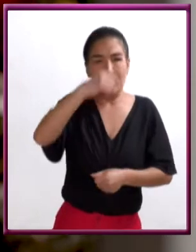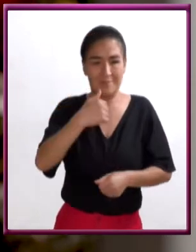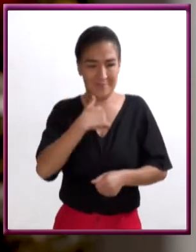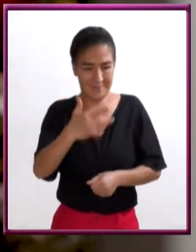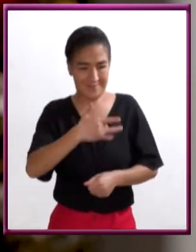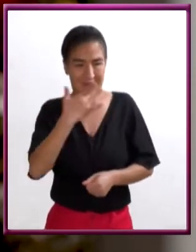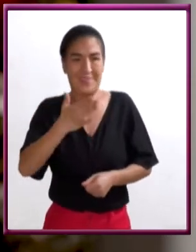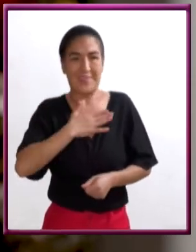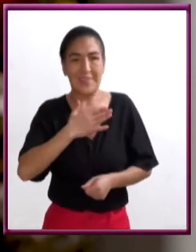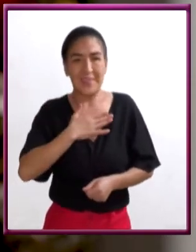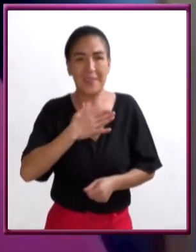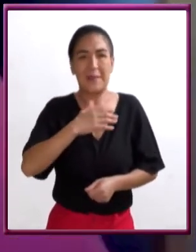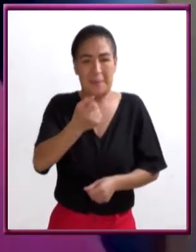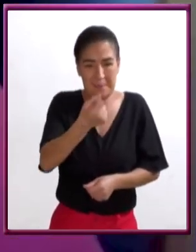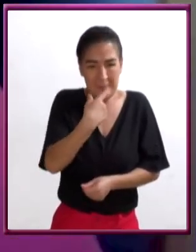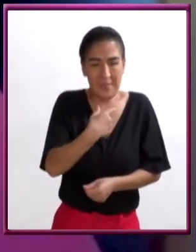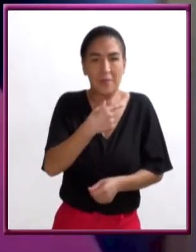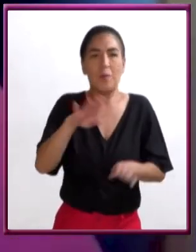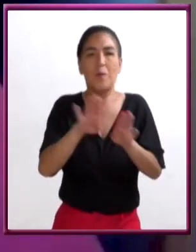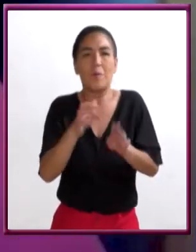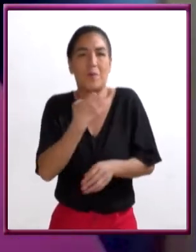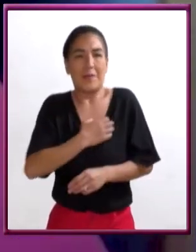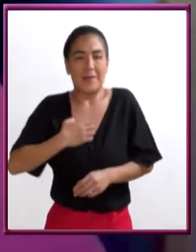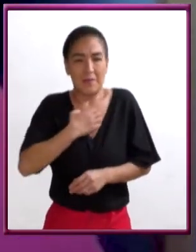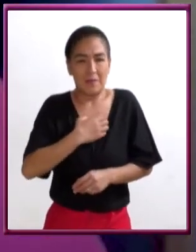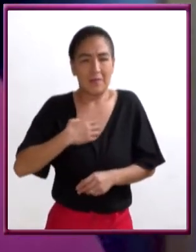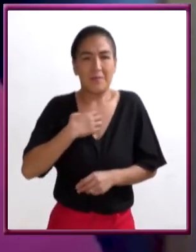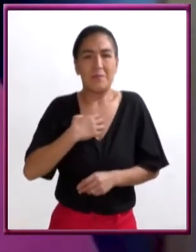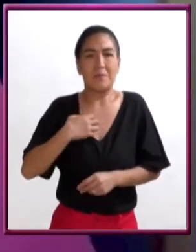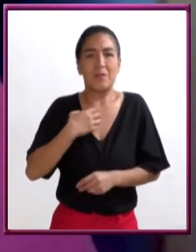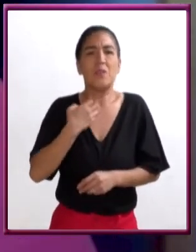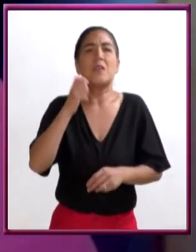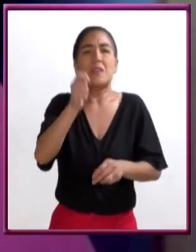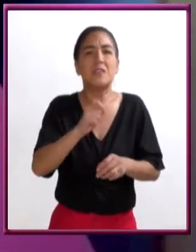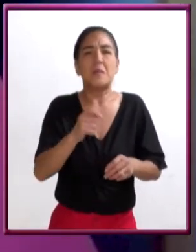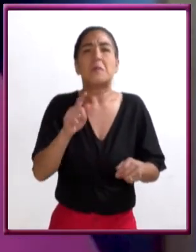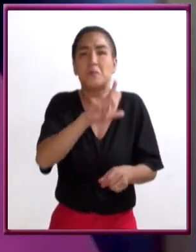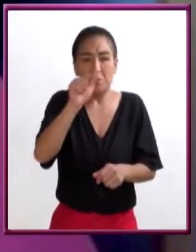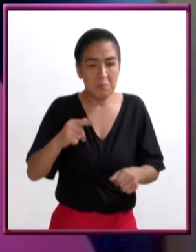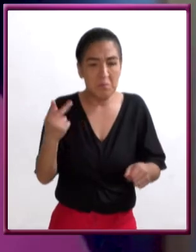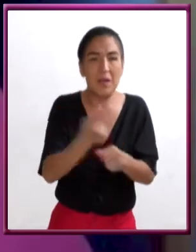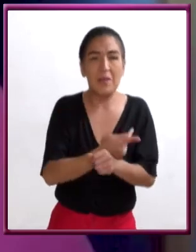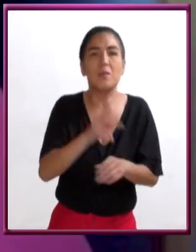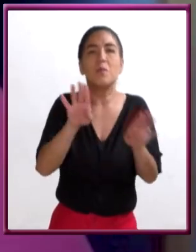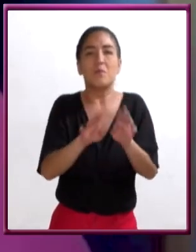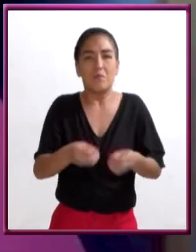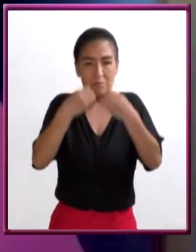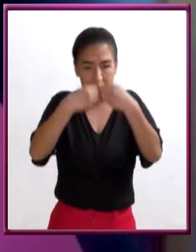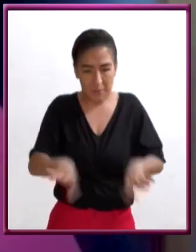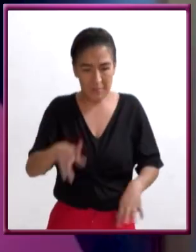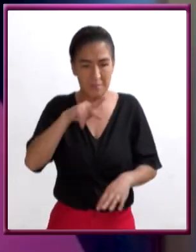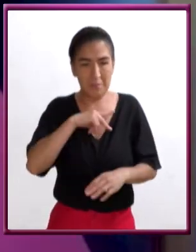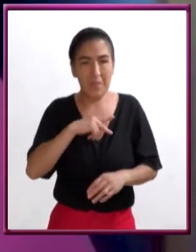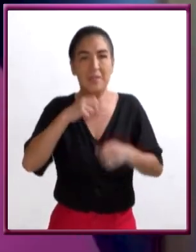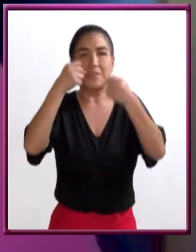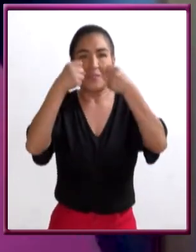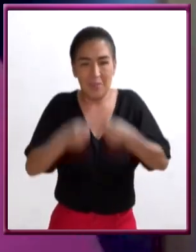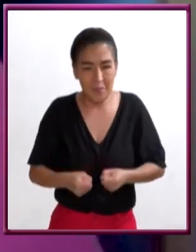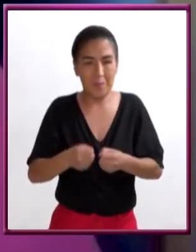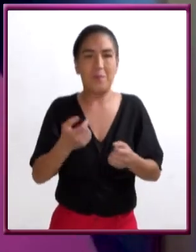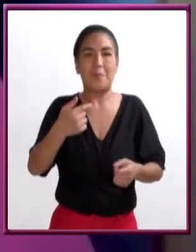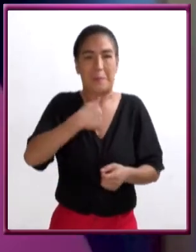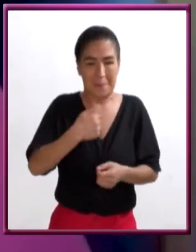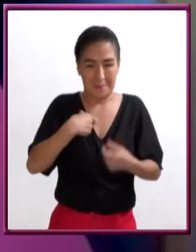de sus intuiciones y de sus emociones. Entonces, ¿qué pasa? Se da una pérdida de la seguridad, de